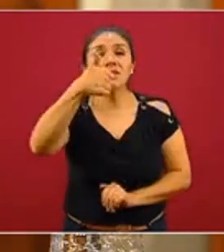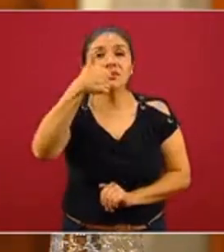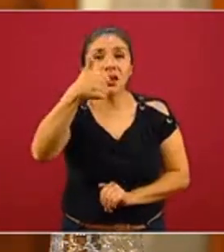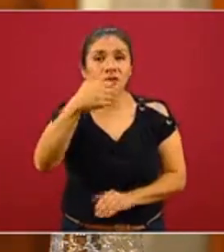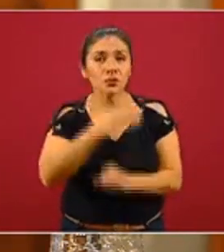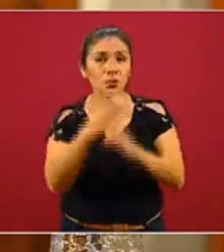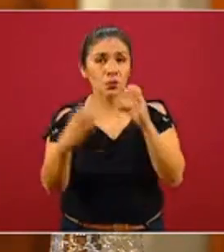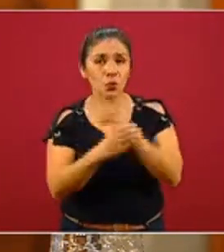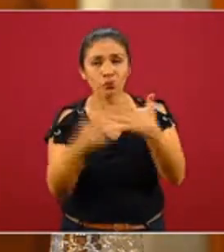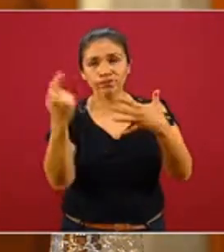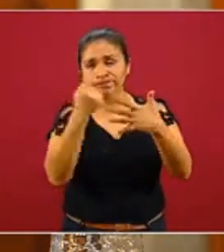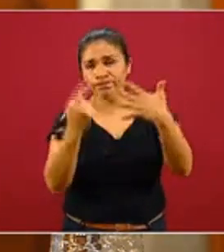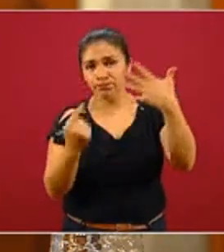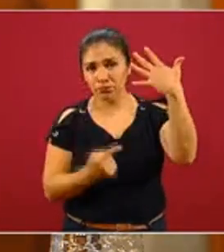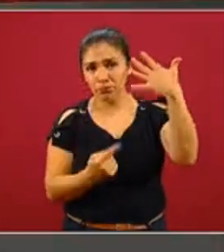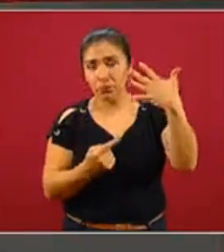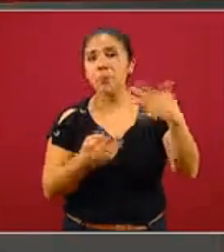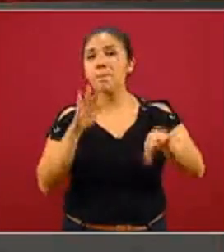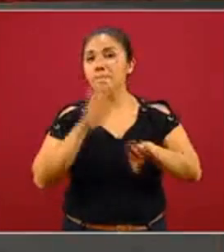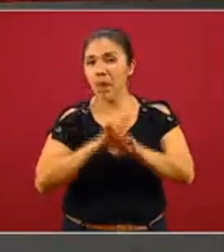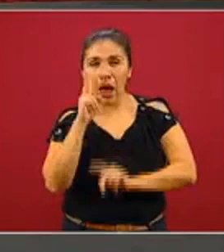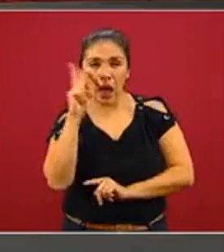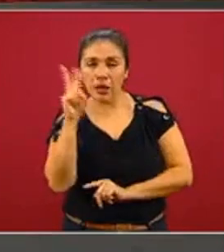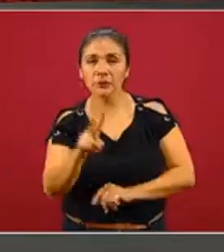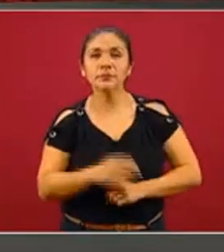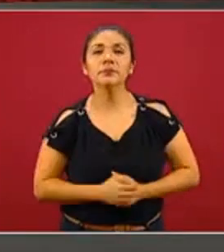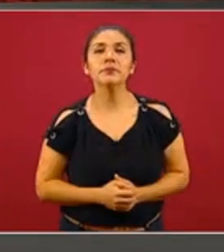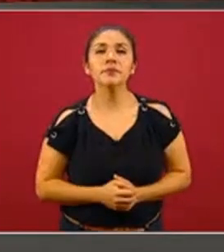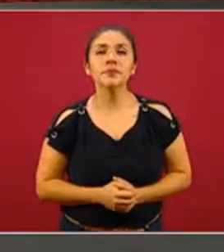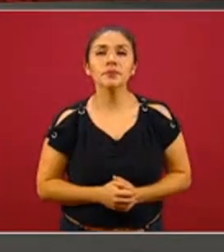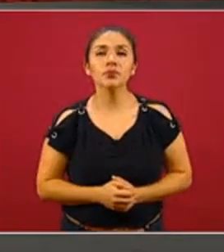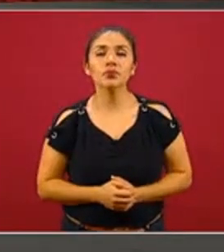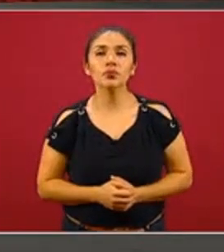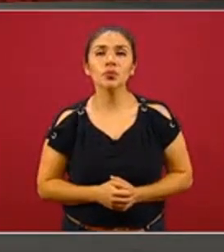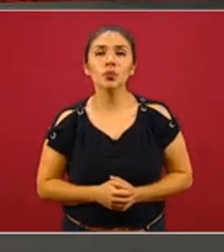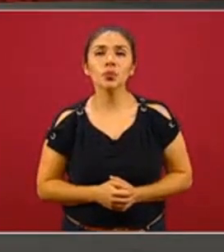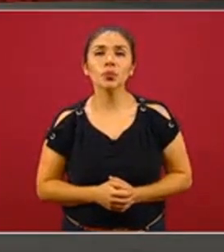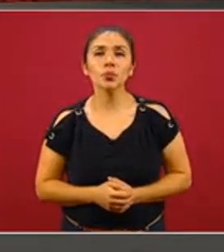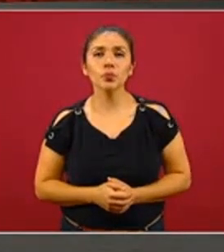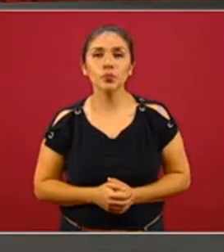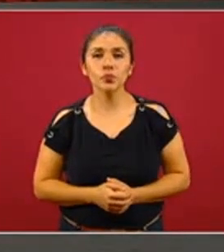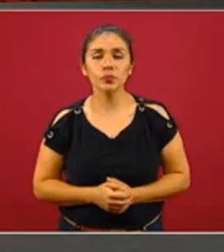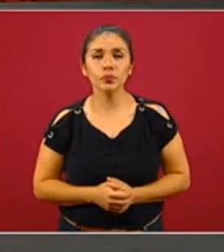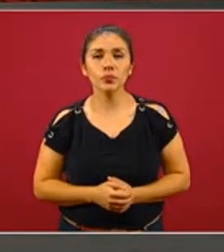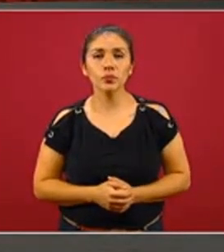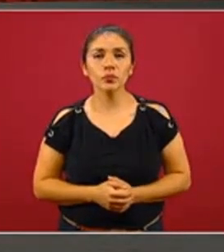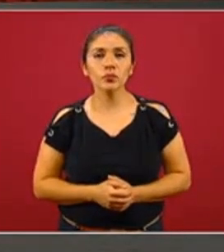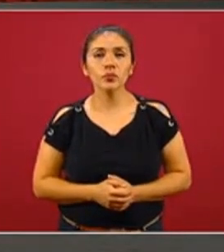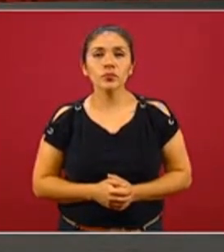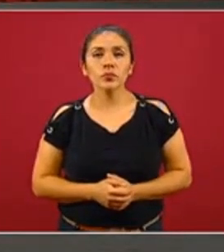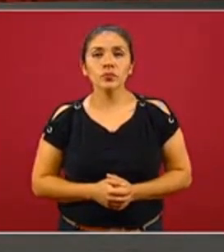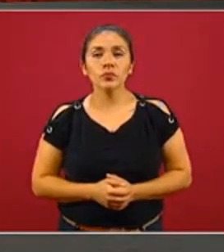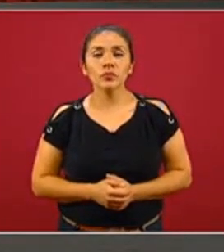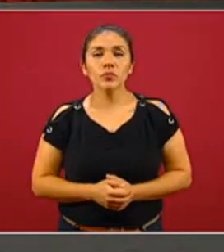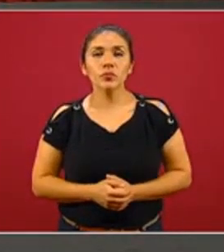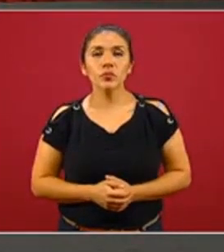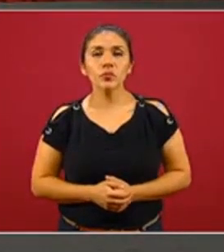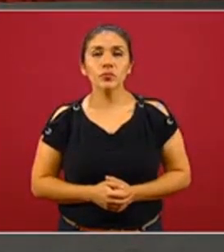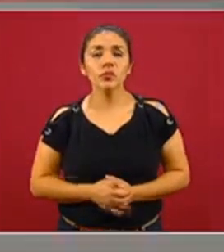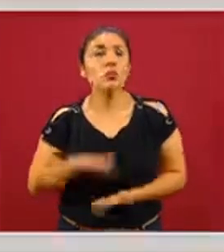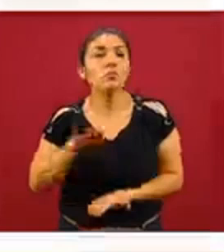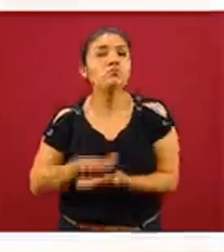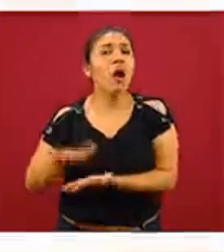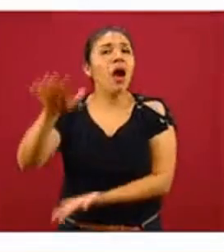de estas más notables. El aumento, el aumento en la pobreza